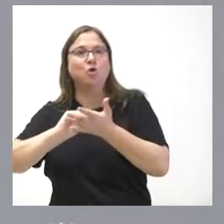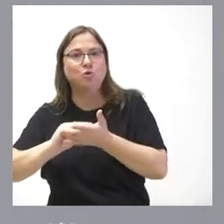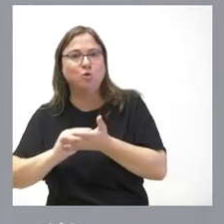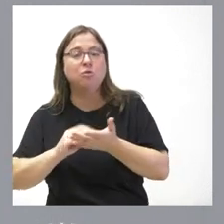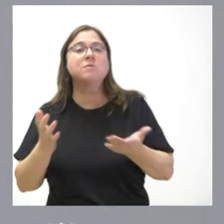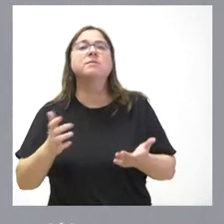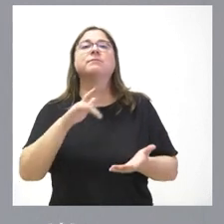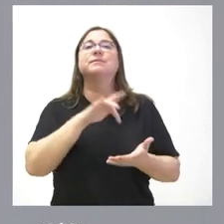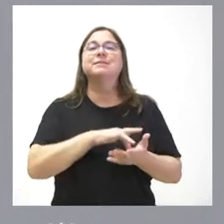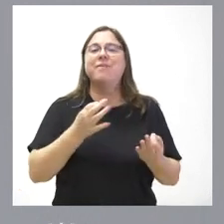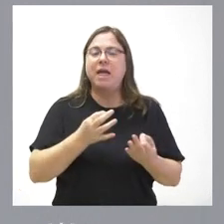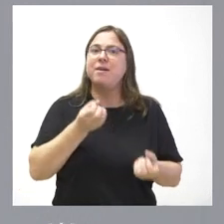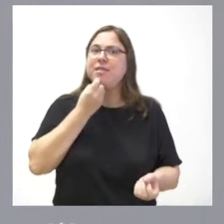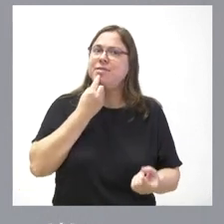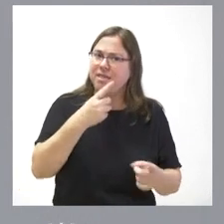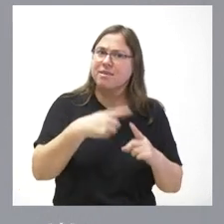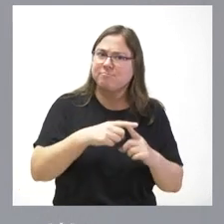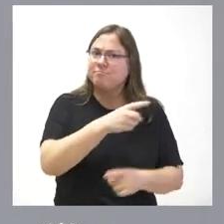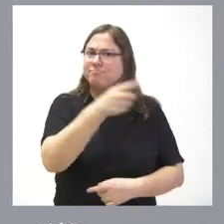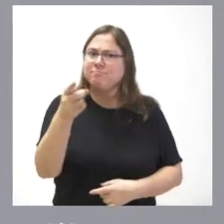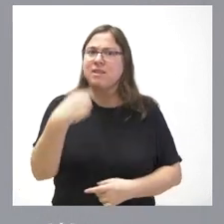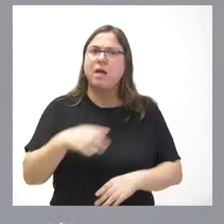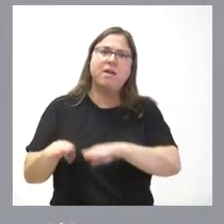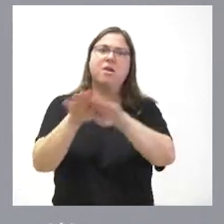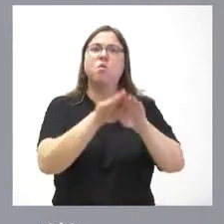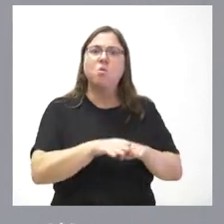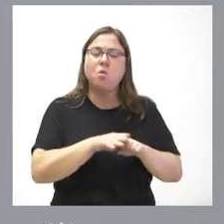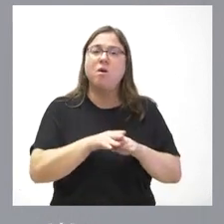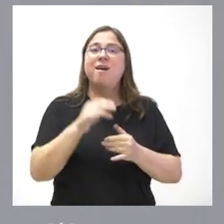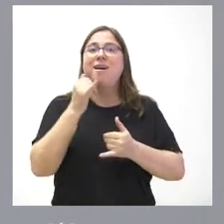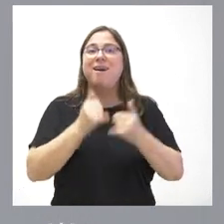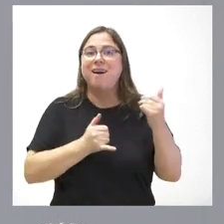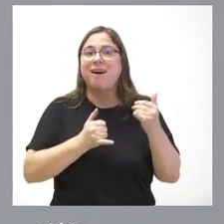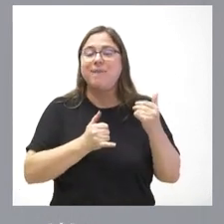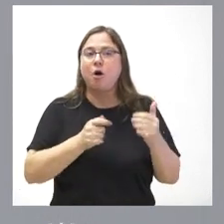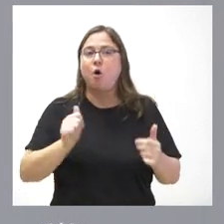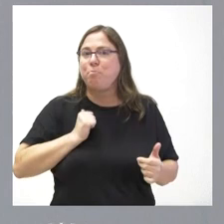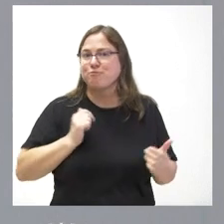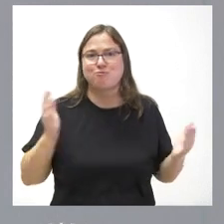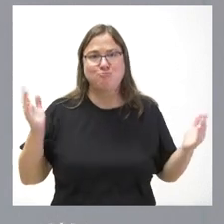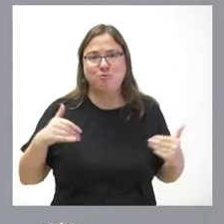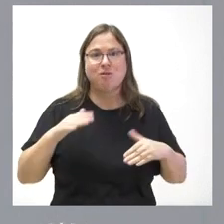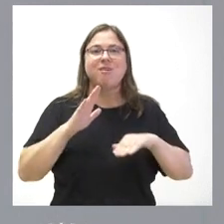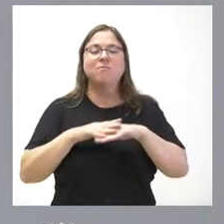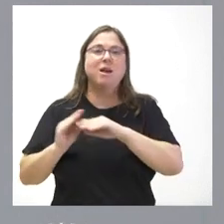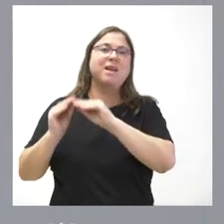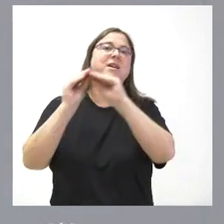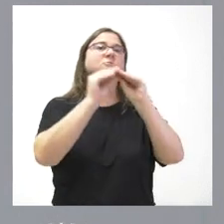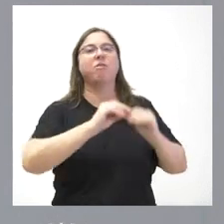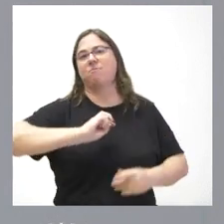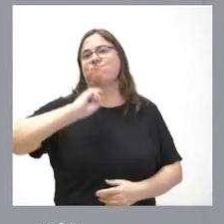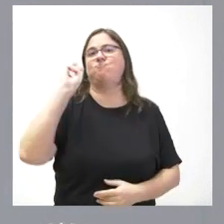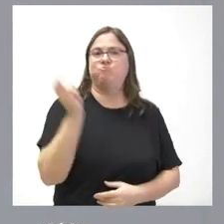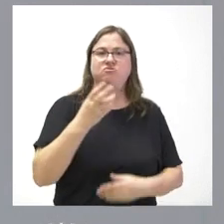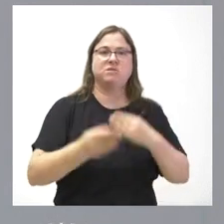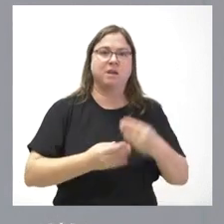donde tendríamos mucho que decir las comunidades autónomas en condiciones de igualdad y no se está dando la oportunidad para que esta igualdad y esta multilateralidad se